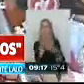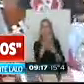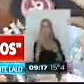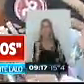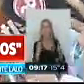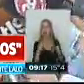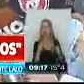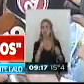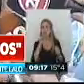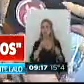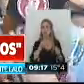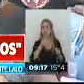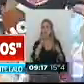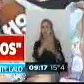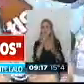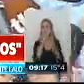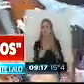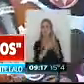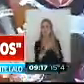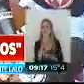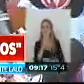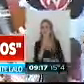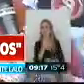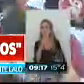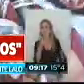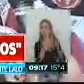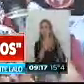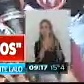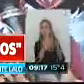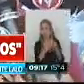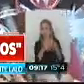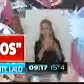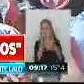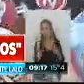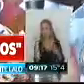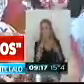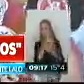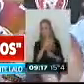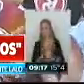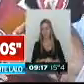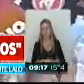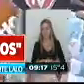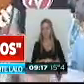Dale campeón. Los temas de los guantes me complicó un poco, sí. Pero digo, ¿fue el primer síntoma de temor de él? Sí,